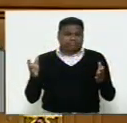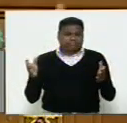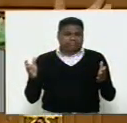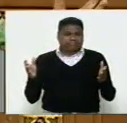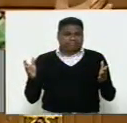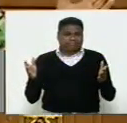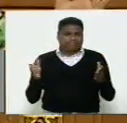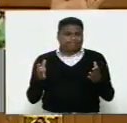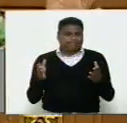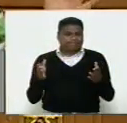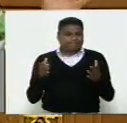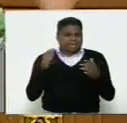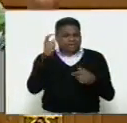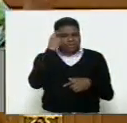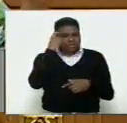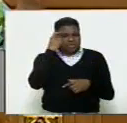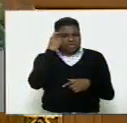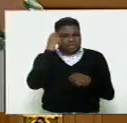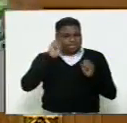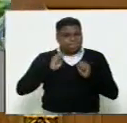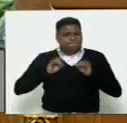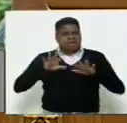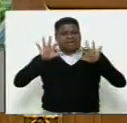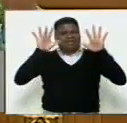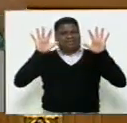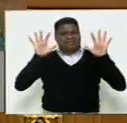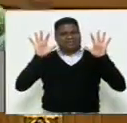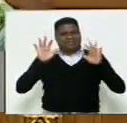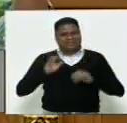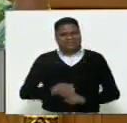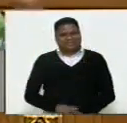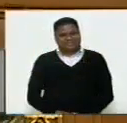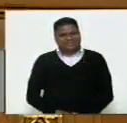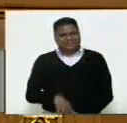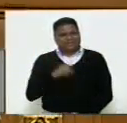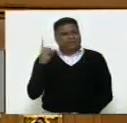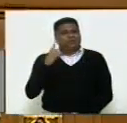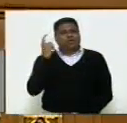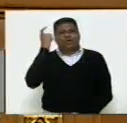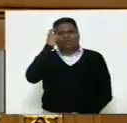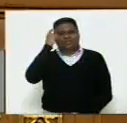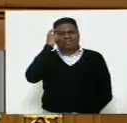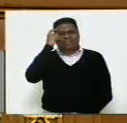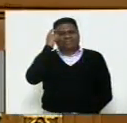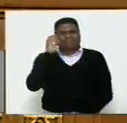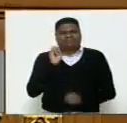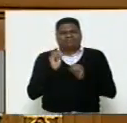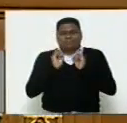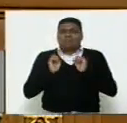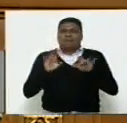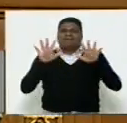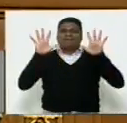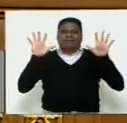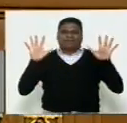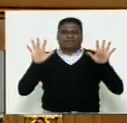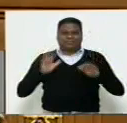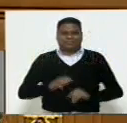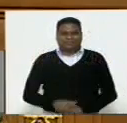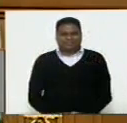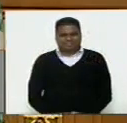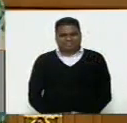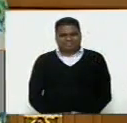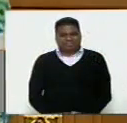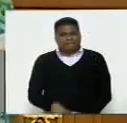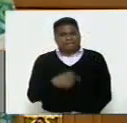Estos días para mí han sido solo días de gloria. Me